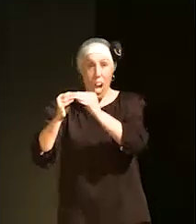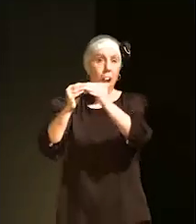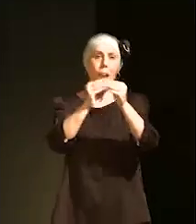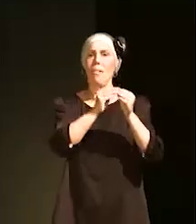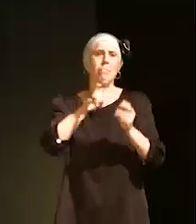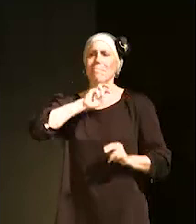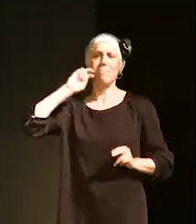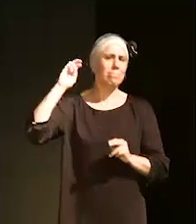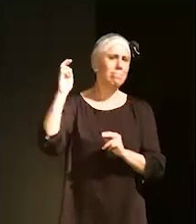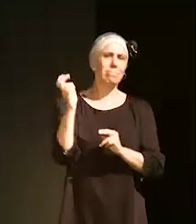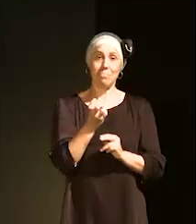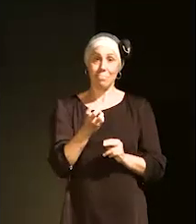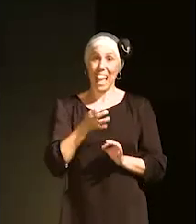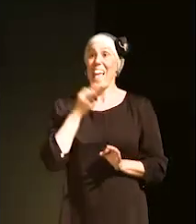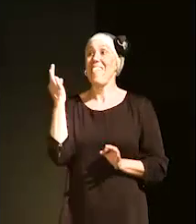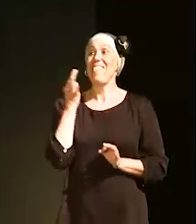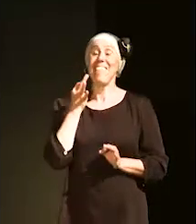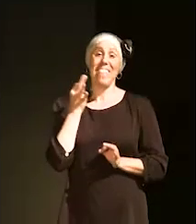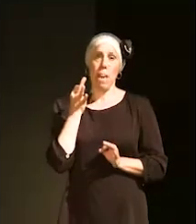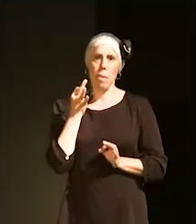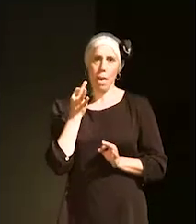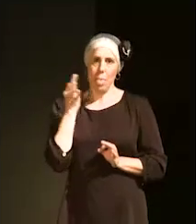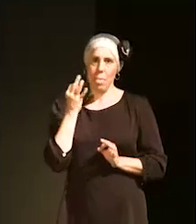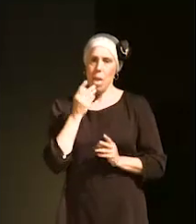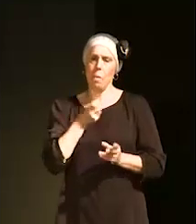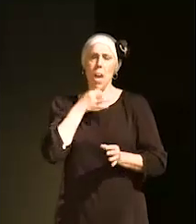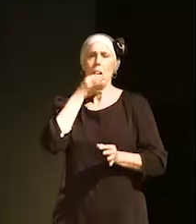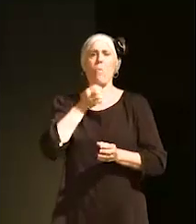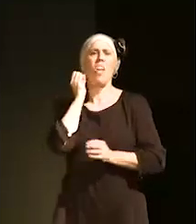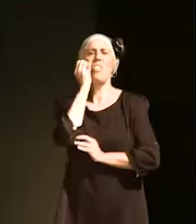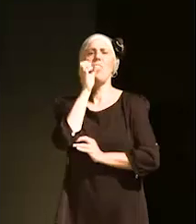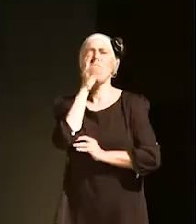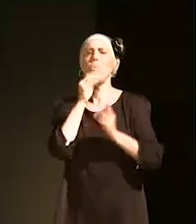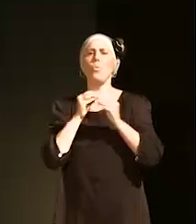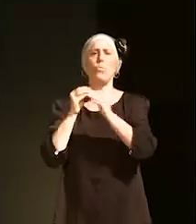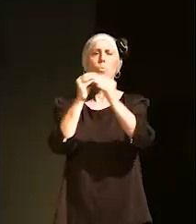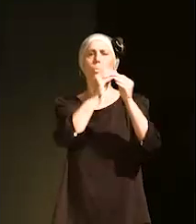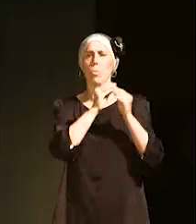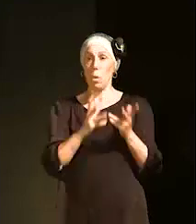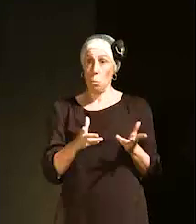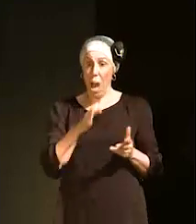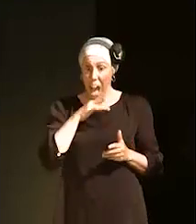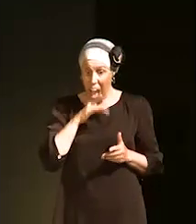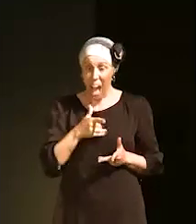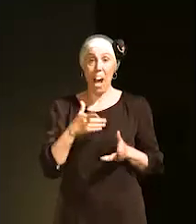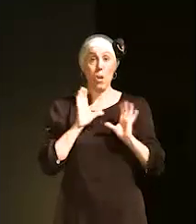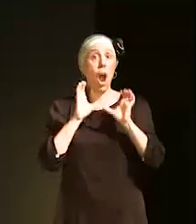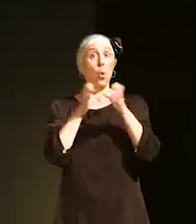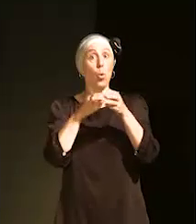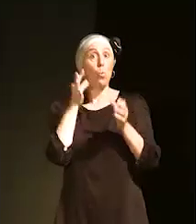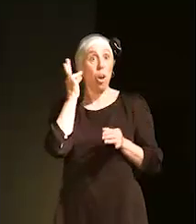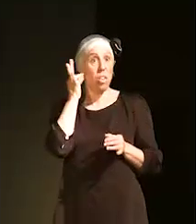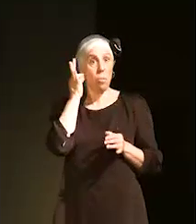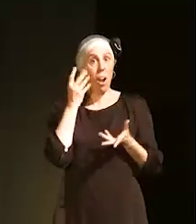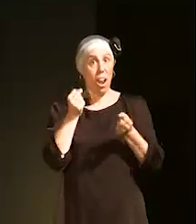común estamos en eso las poderosas se están trabajando ahora en varios proyectos estamos en la etapa